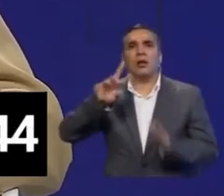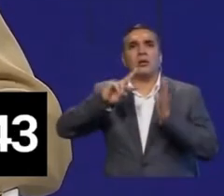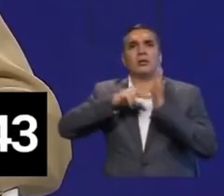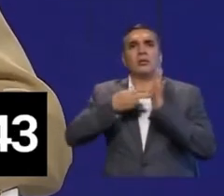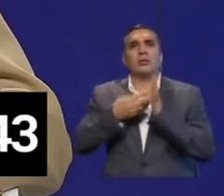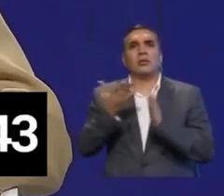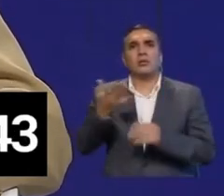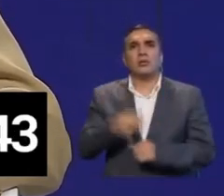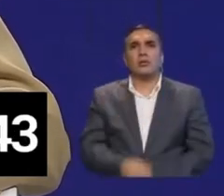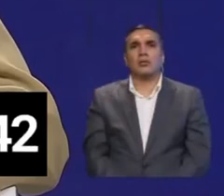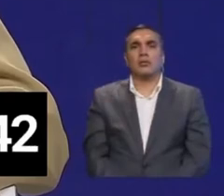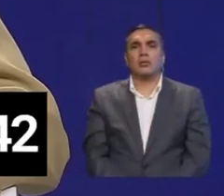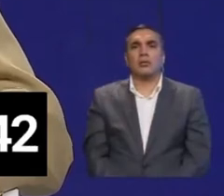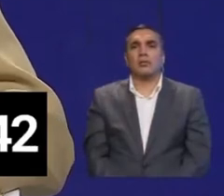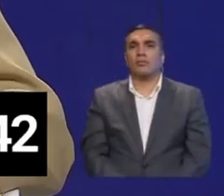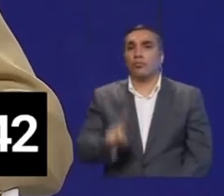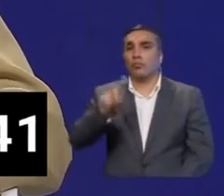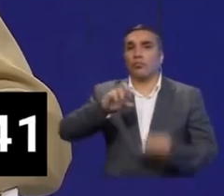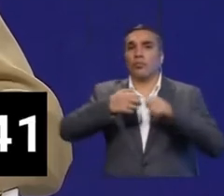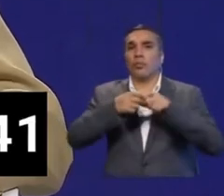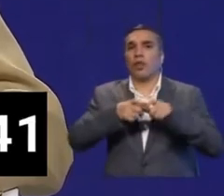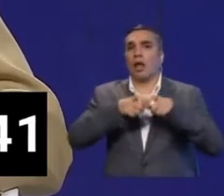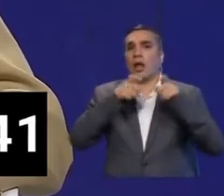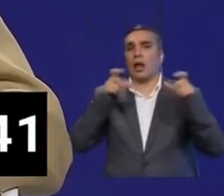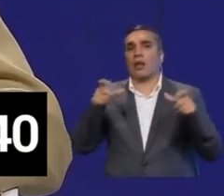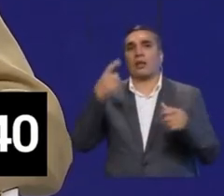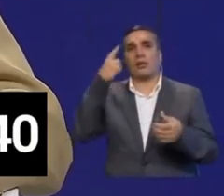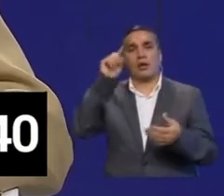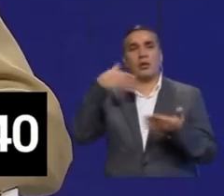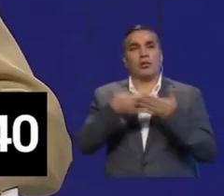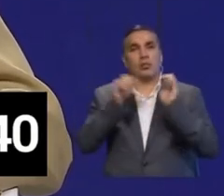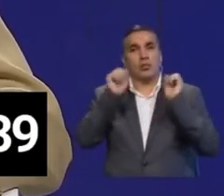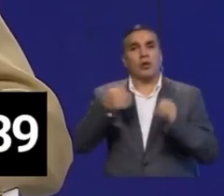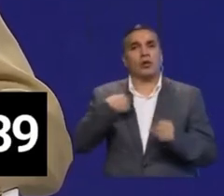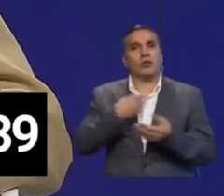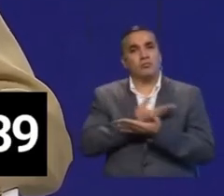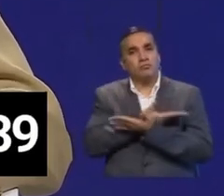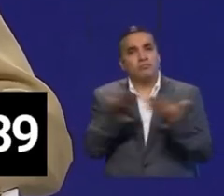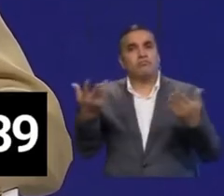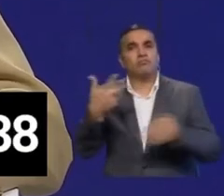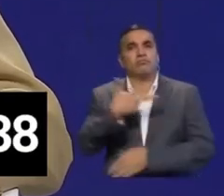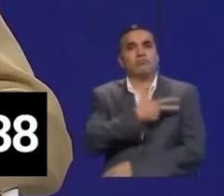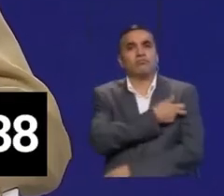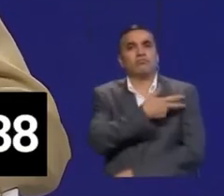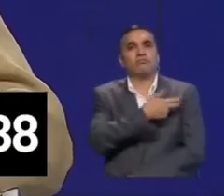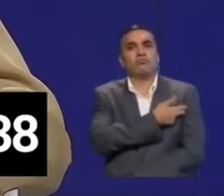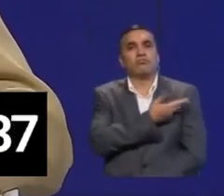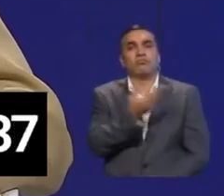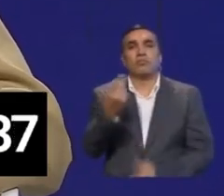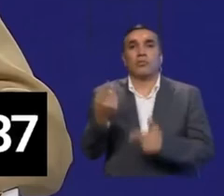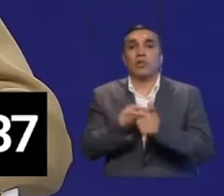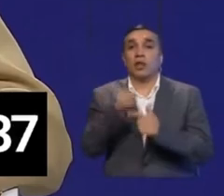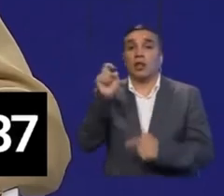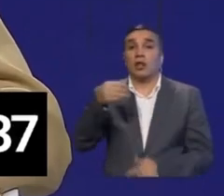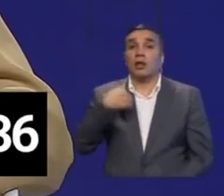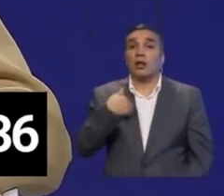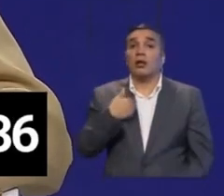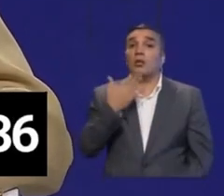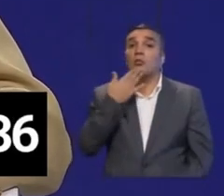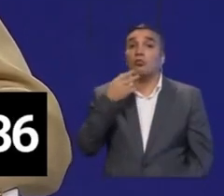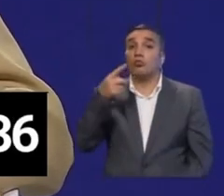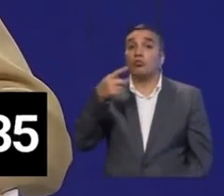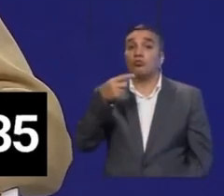significaría un problema muy serio para poder distribuir la vacuna, y debería hacerse